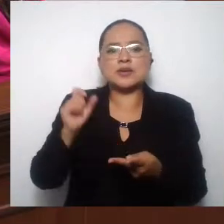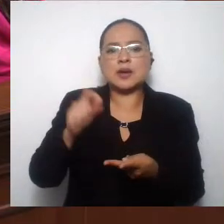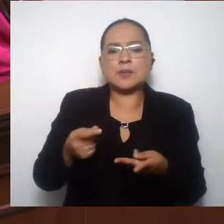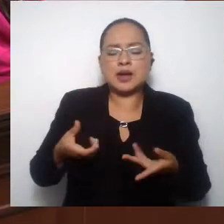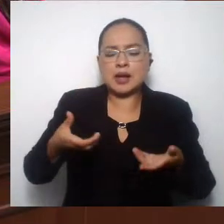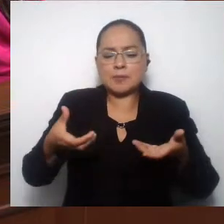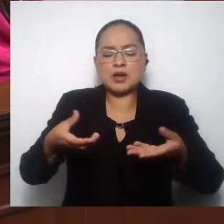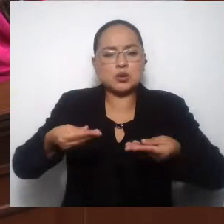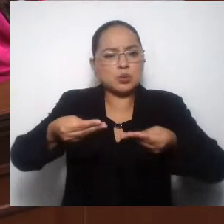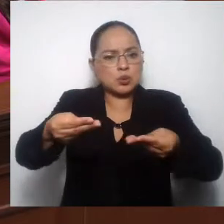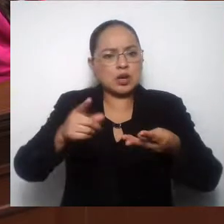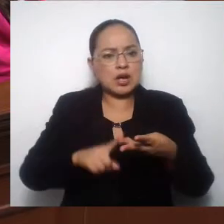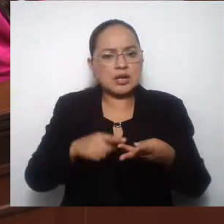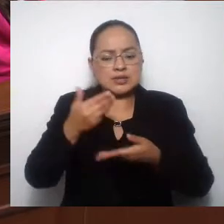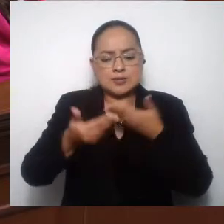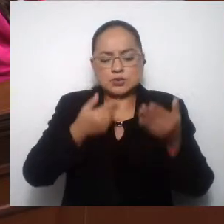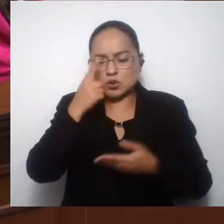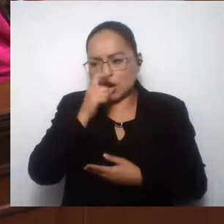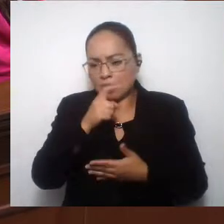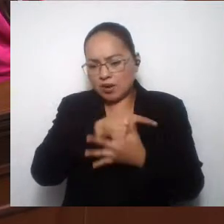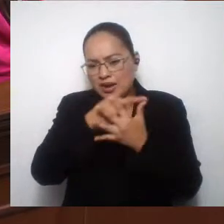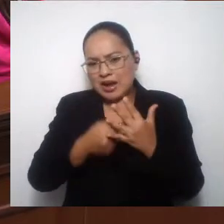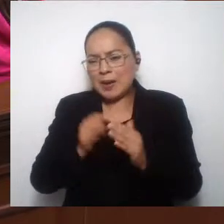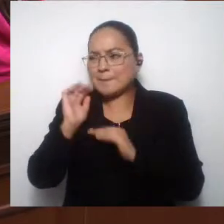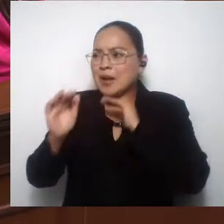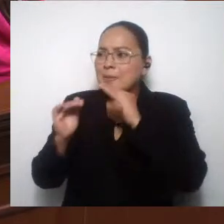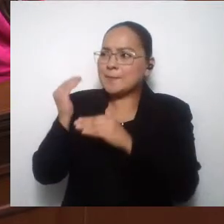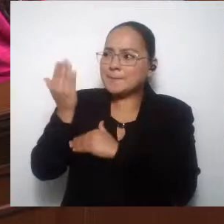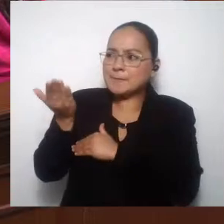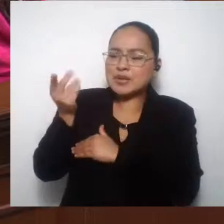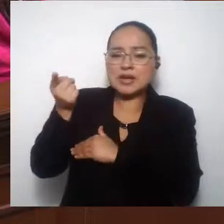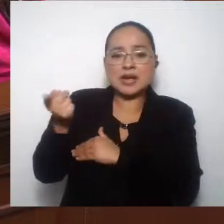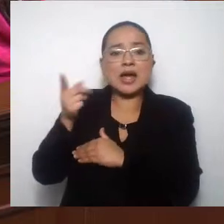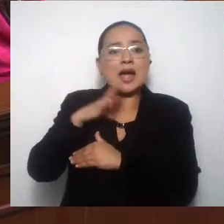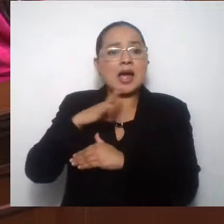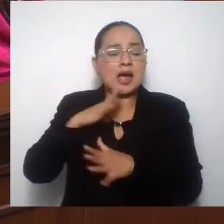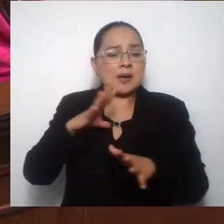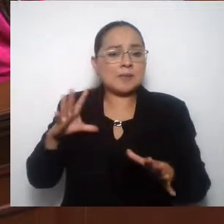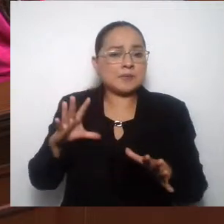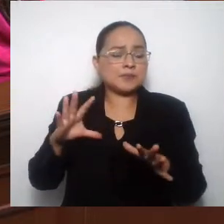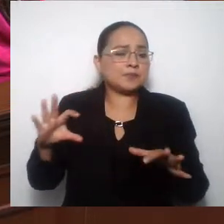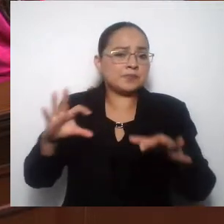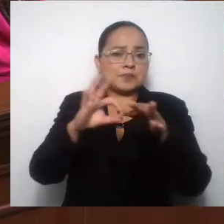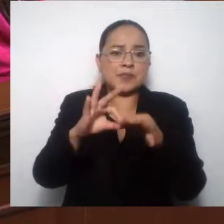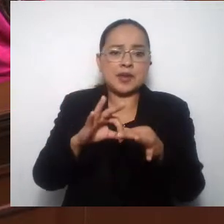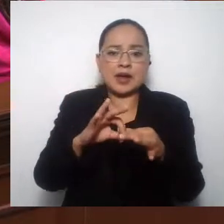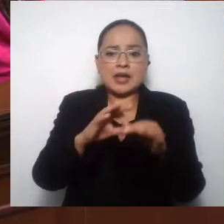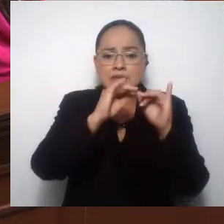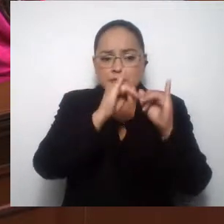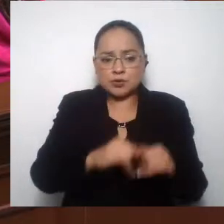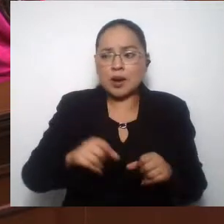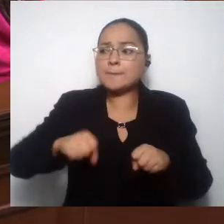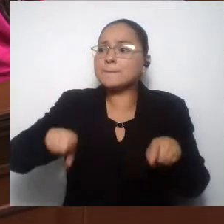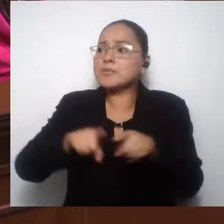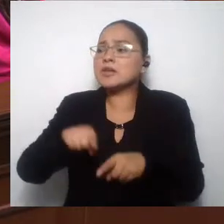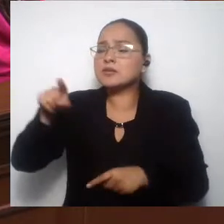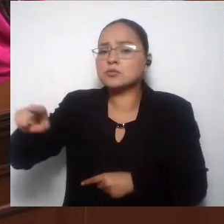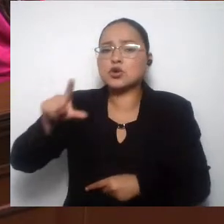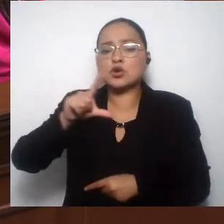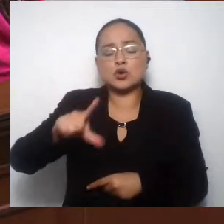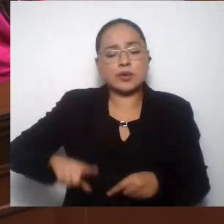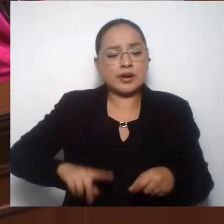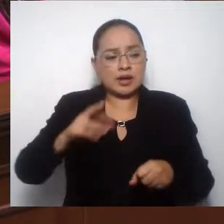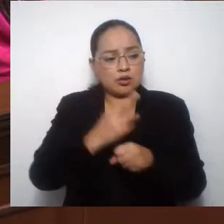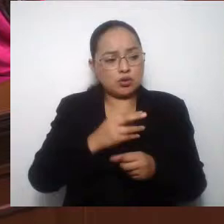pavimentaciones, servicios de agua, etcétera, de manera casuística, y también tomó nota y hizo un acuerdo con